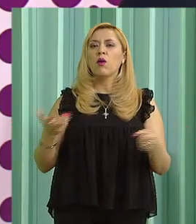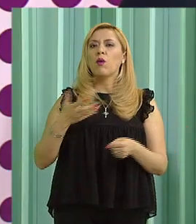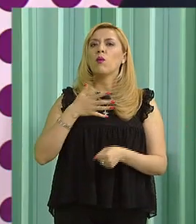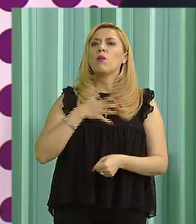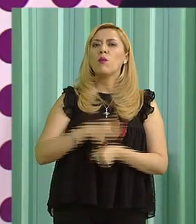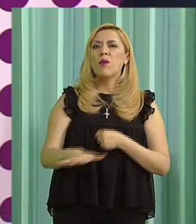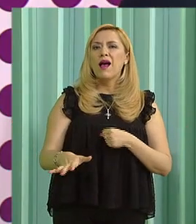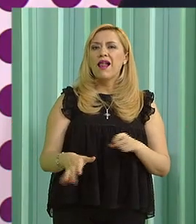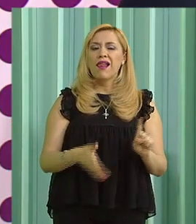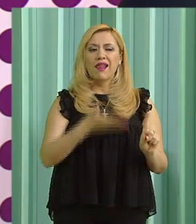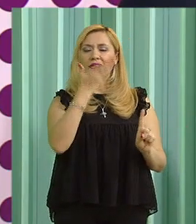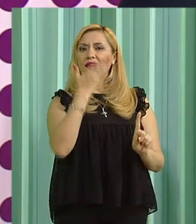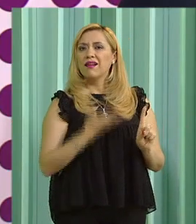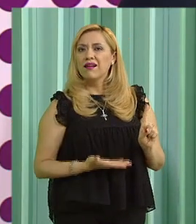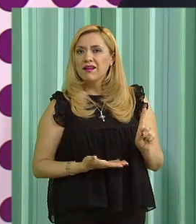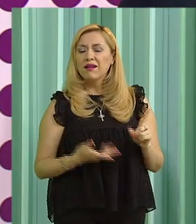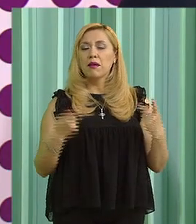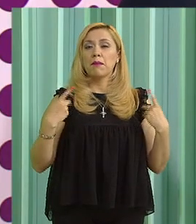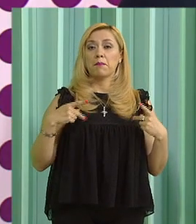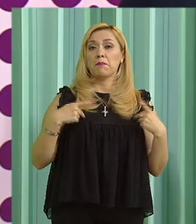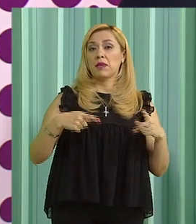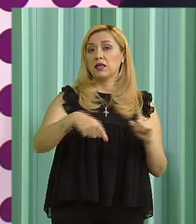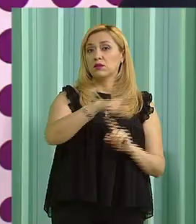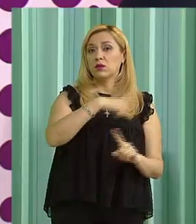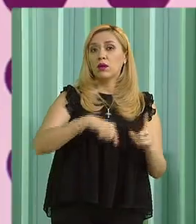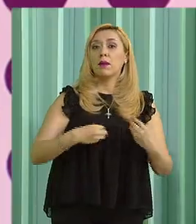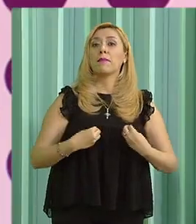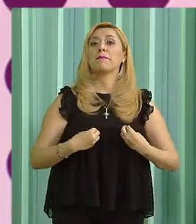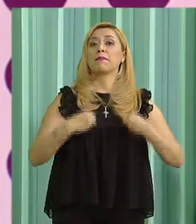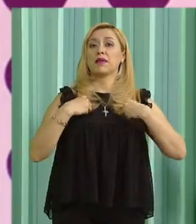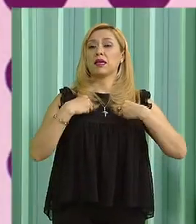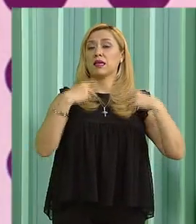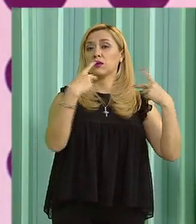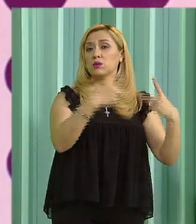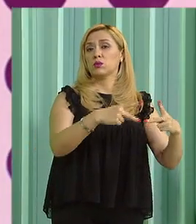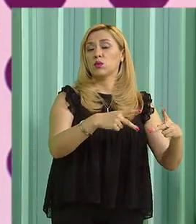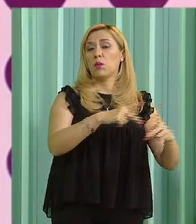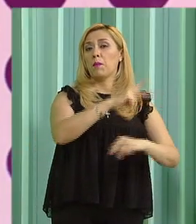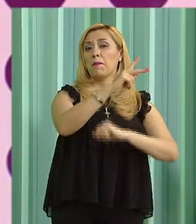la situación en que las personas vivieron en su país